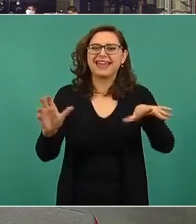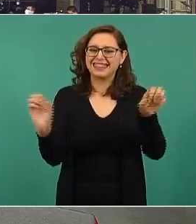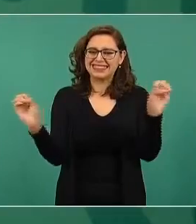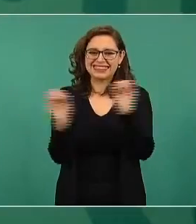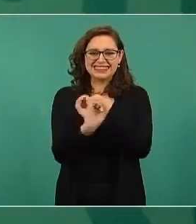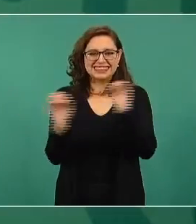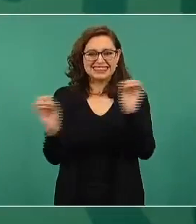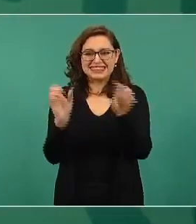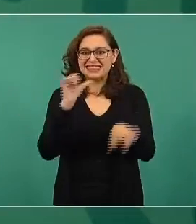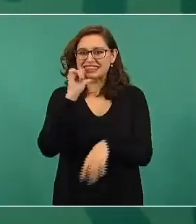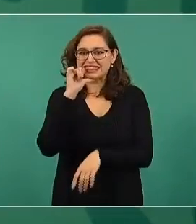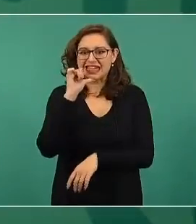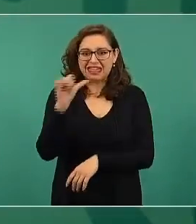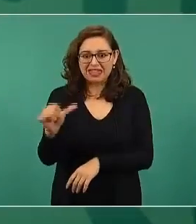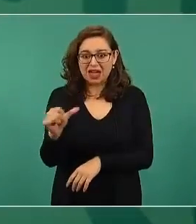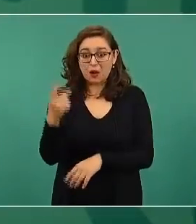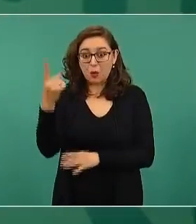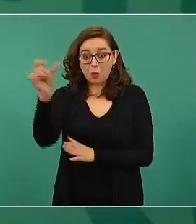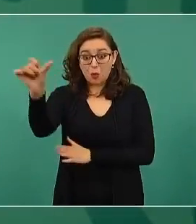Y viene la elección